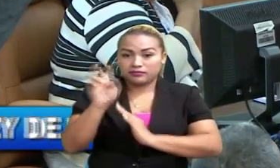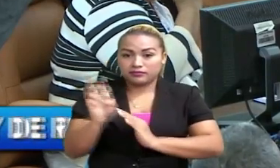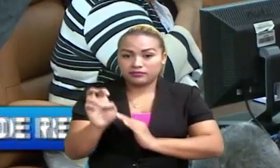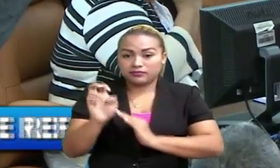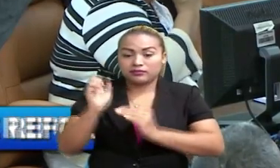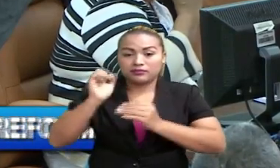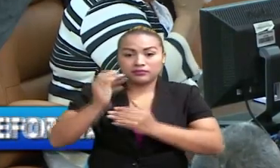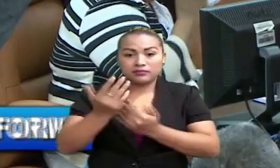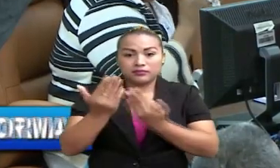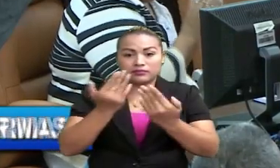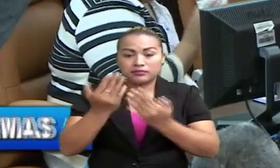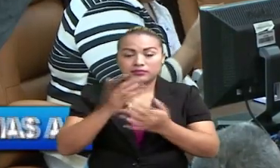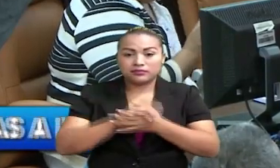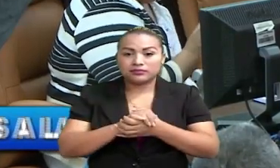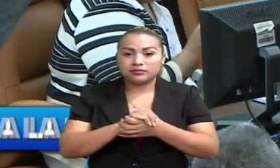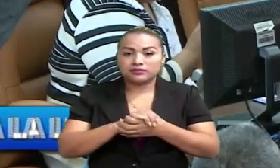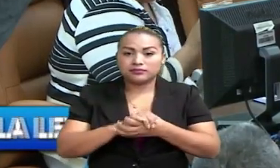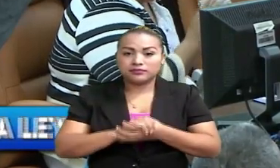año.